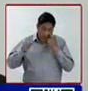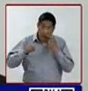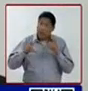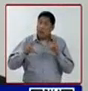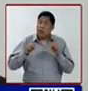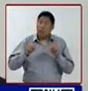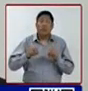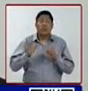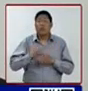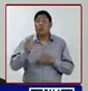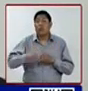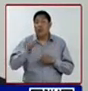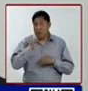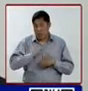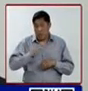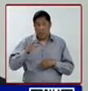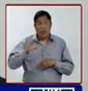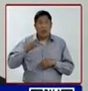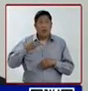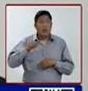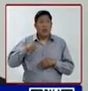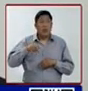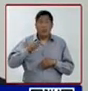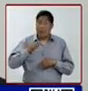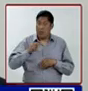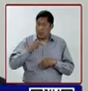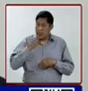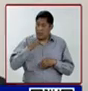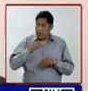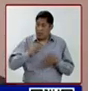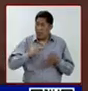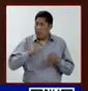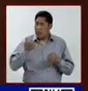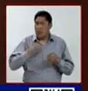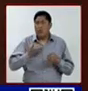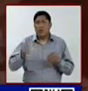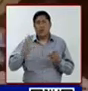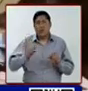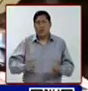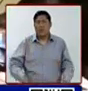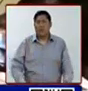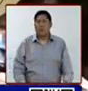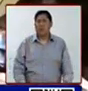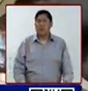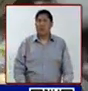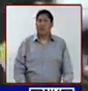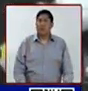cumplido la señora Chapetón. En relación dice que no se debe transferir para otros usos.